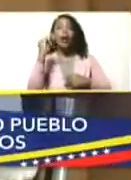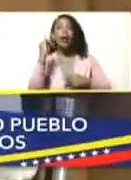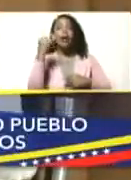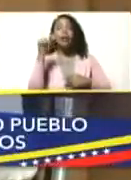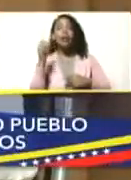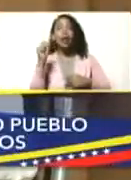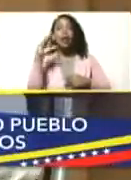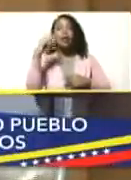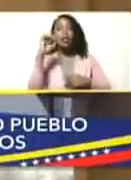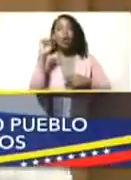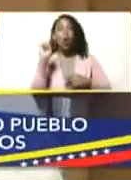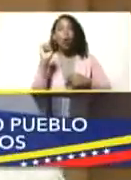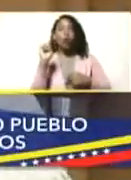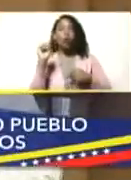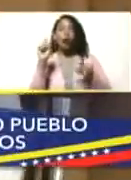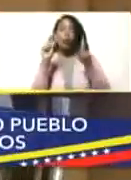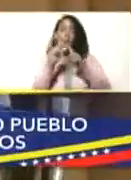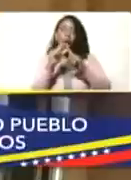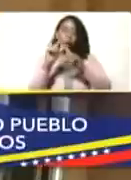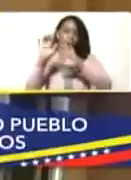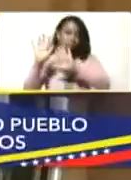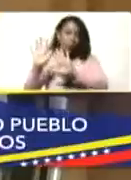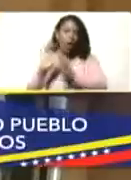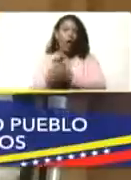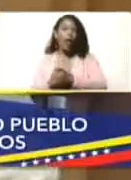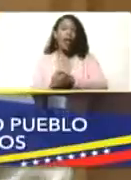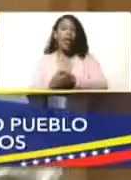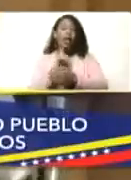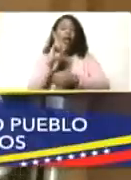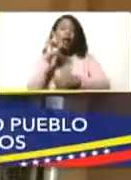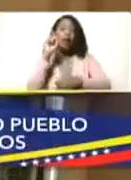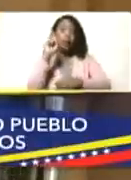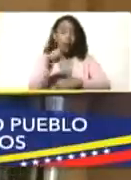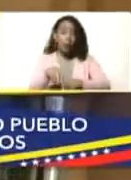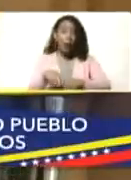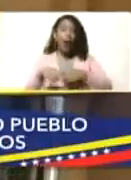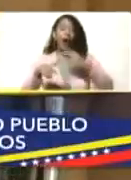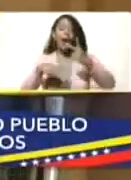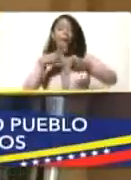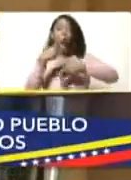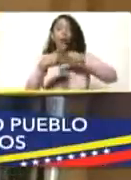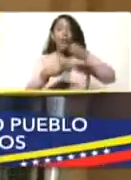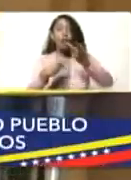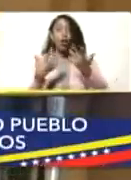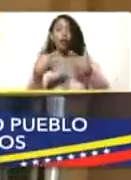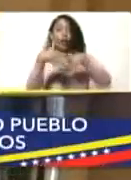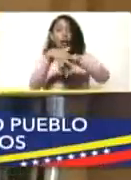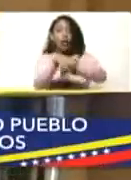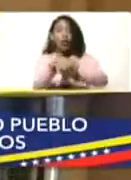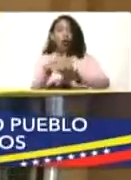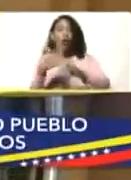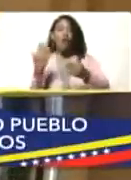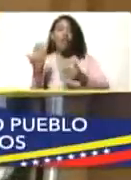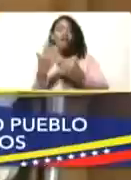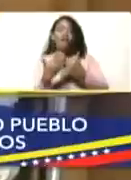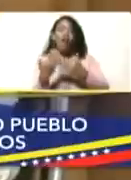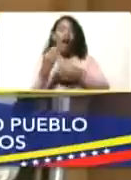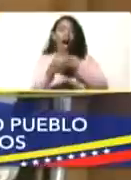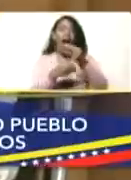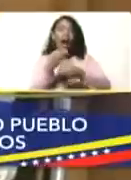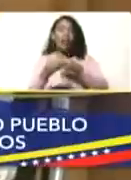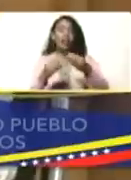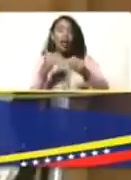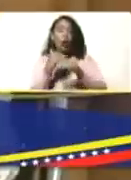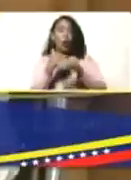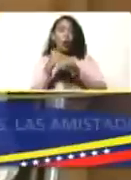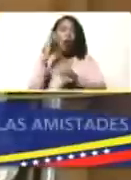la articulación en una política común, incluso en una integración que va mucho más allá en